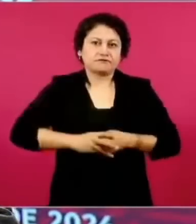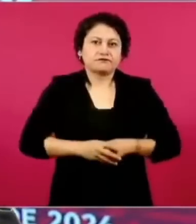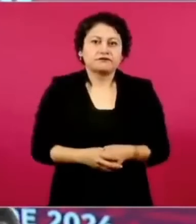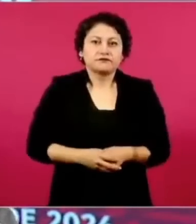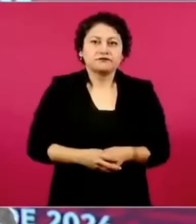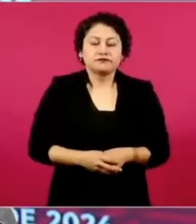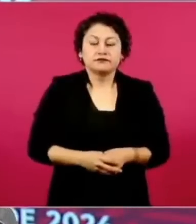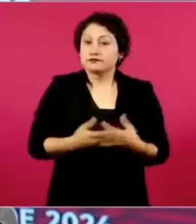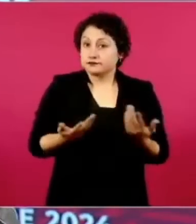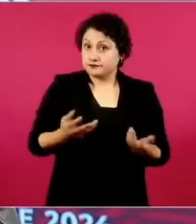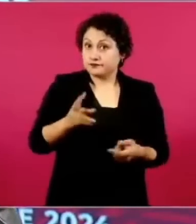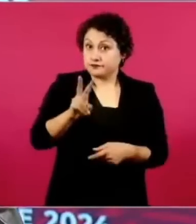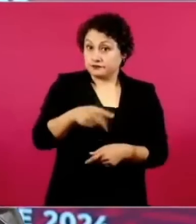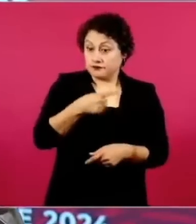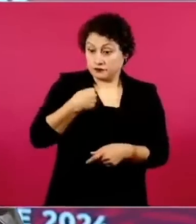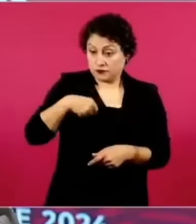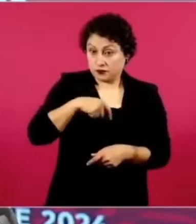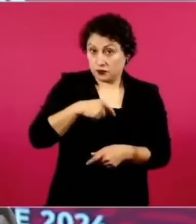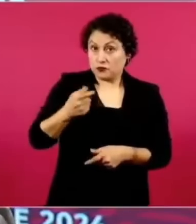y teníamos un contrato.